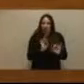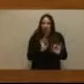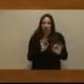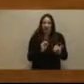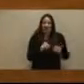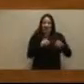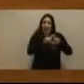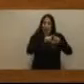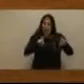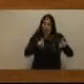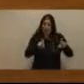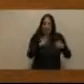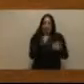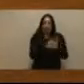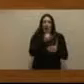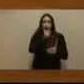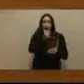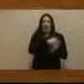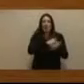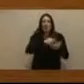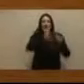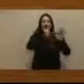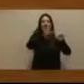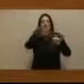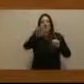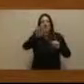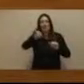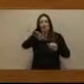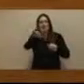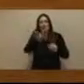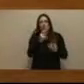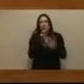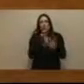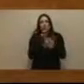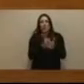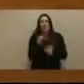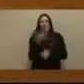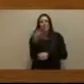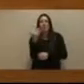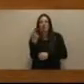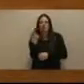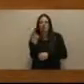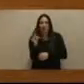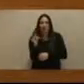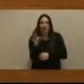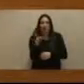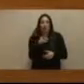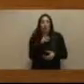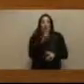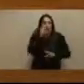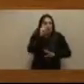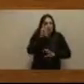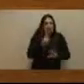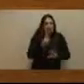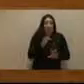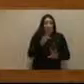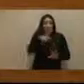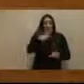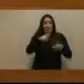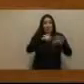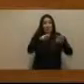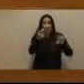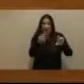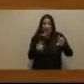obra pagó 1.750.000 euros a FEVE, ni se sabe cómo la empresa adjudicataria lo recuperó. Sí se sabe